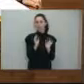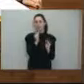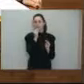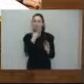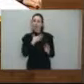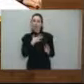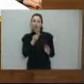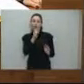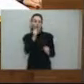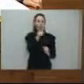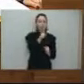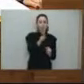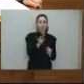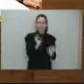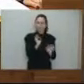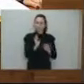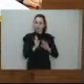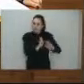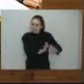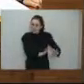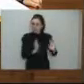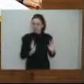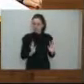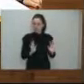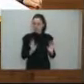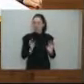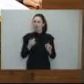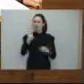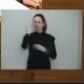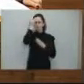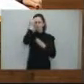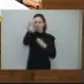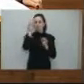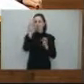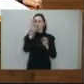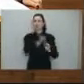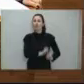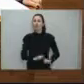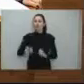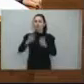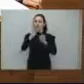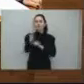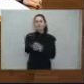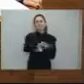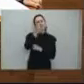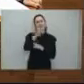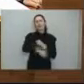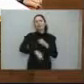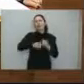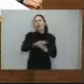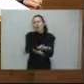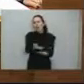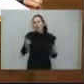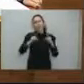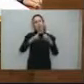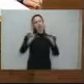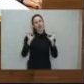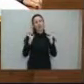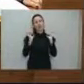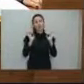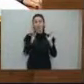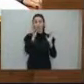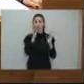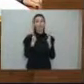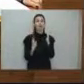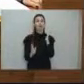conveniencia. Nos planteamos guiarnos por la defensa del interés general de Asturias en